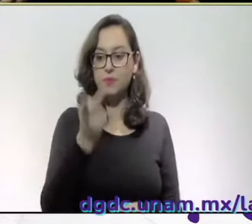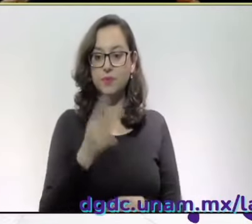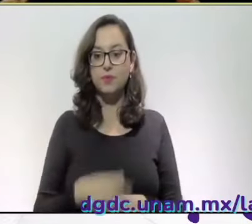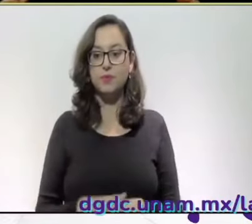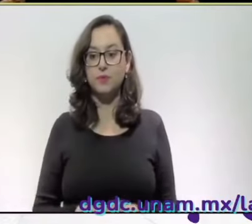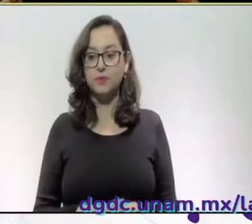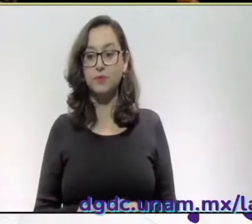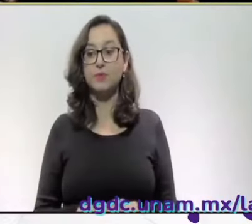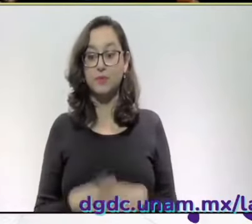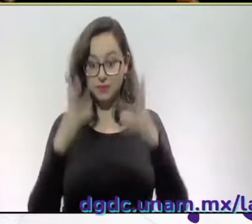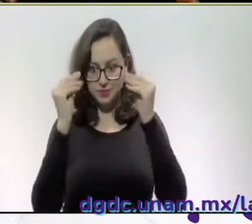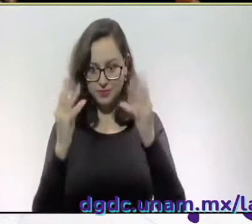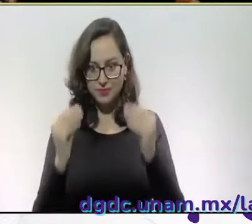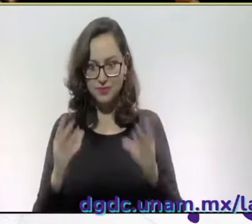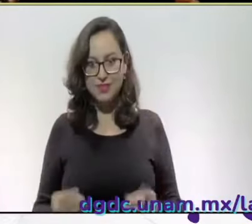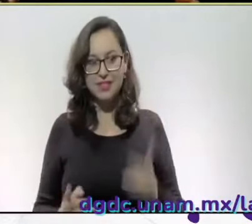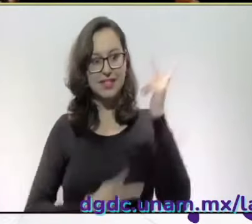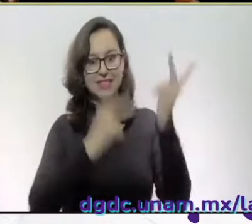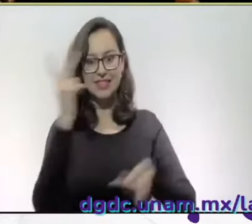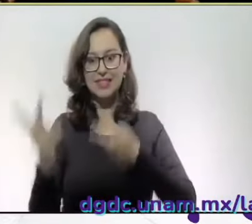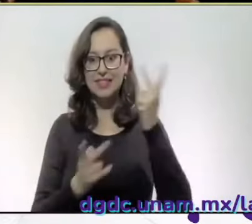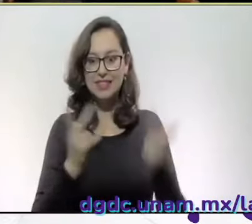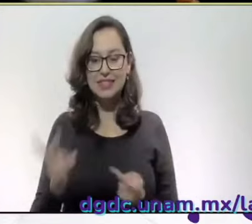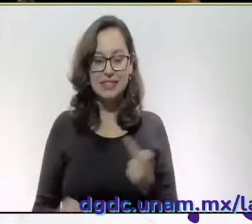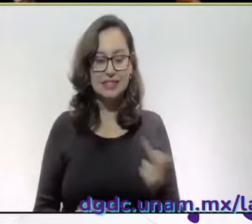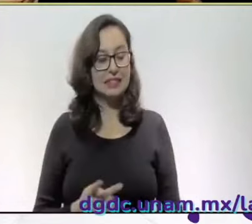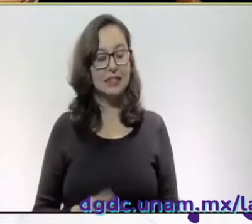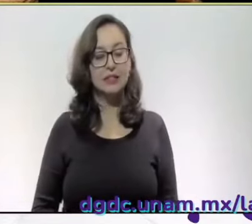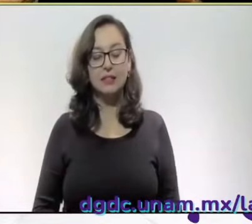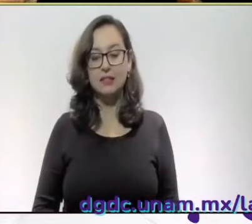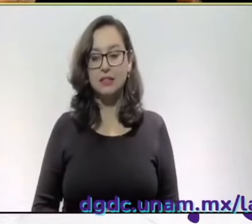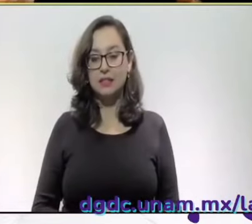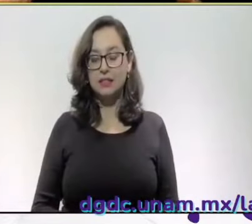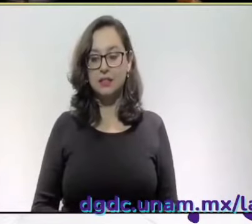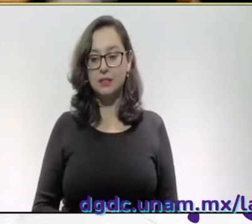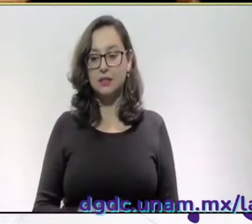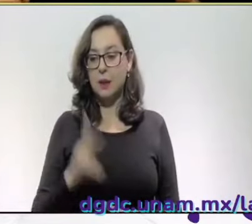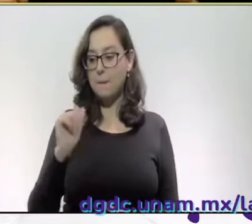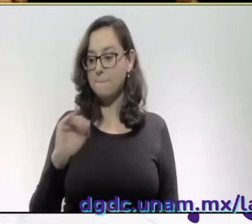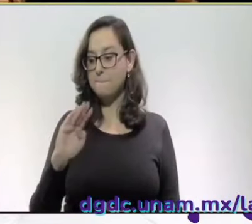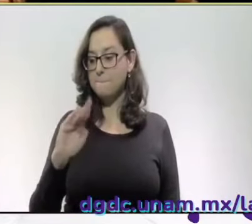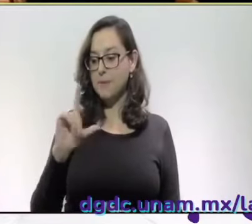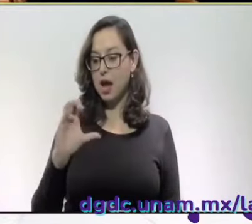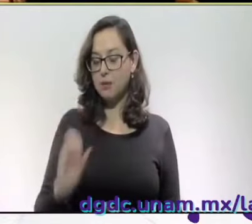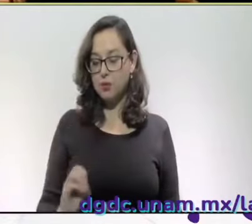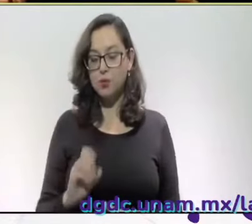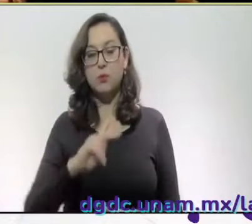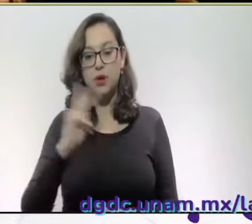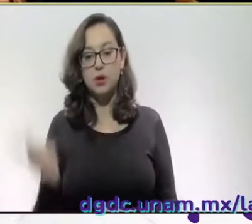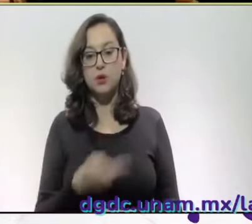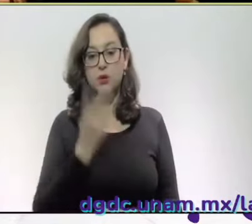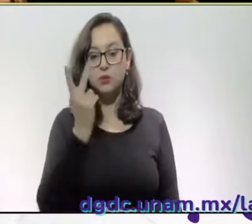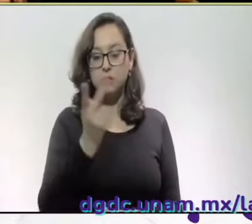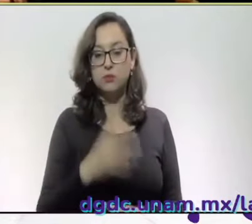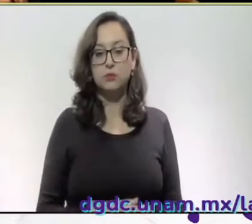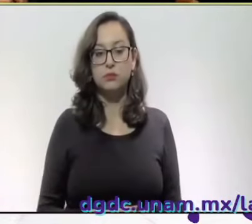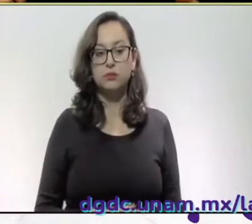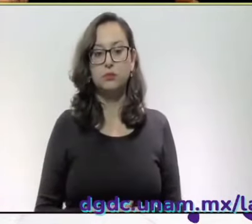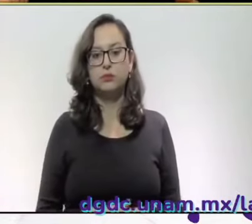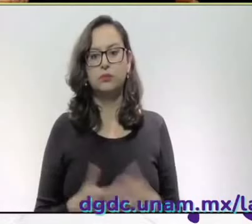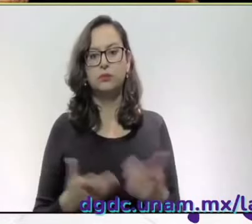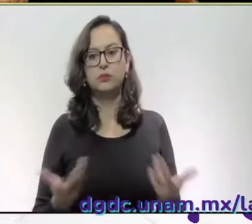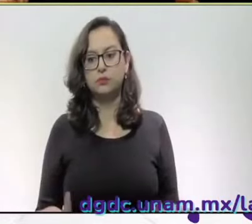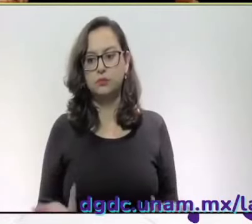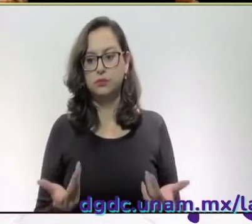de verdad son bastantes preguntas, no sé si nos va a dar tiempo de terminarlas todas. Pablo LS, ¿se podría escapar de un agujero negro con el